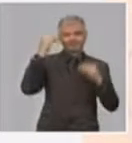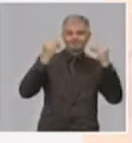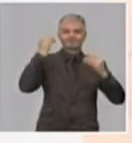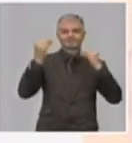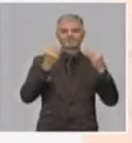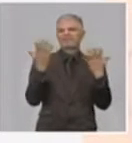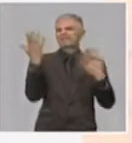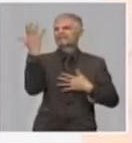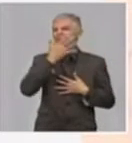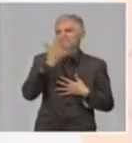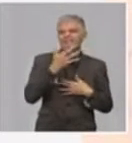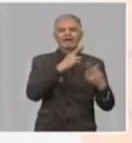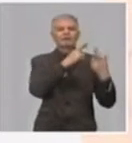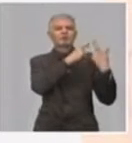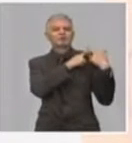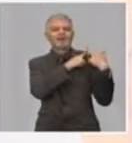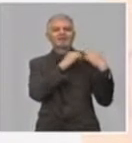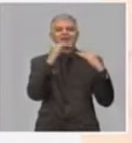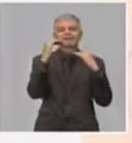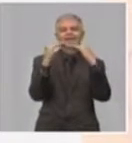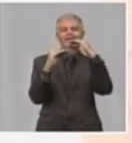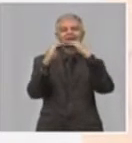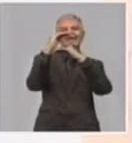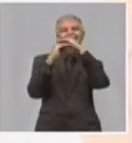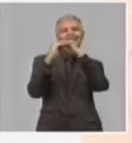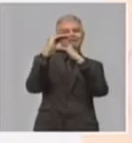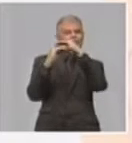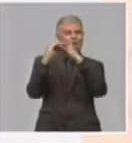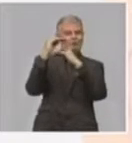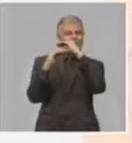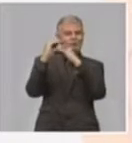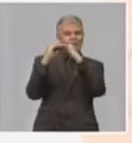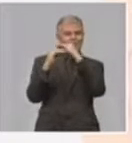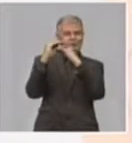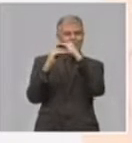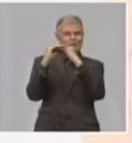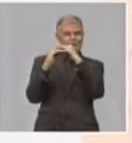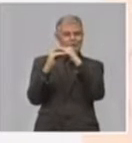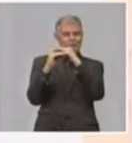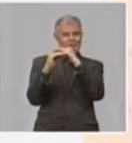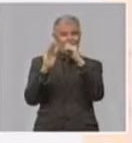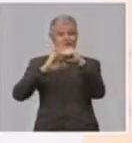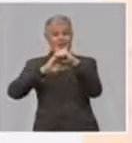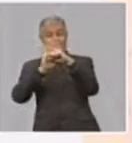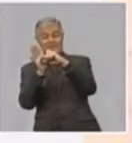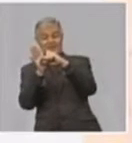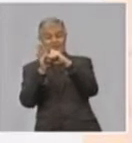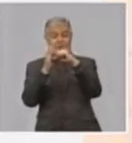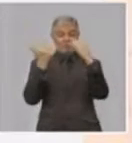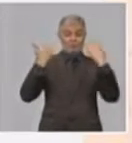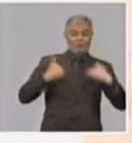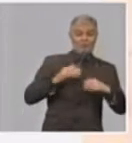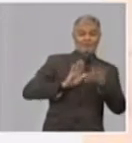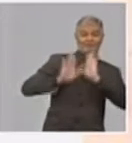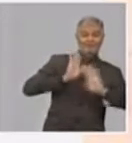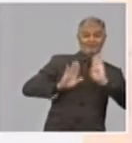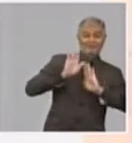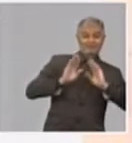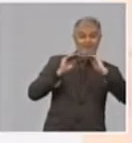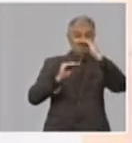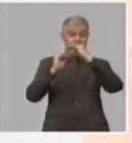es responsable de ese equilibrio que es tan importante? Porque el asintomático con ese equilibrio logra controlar el virus.